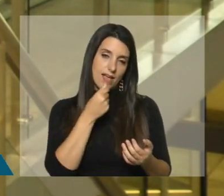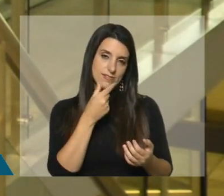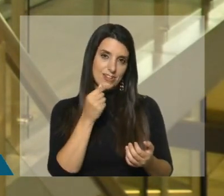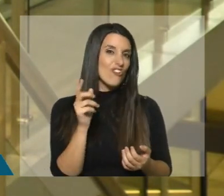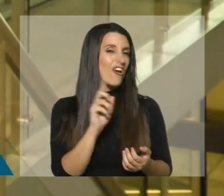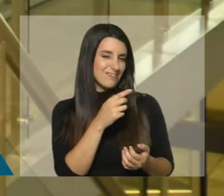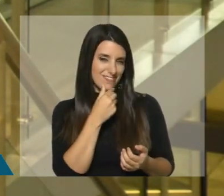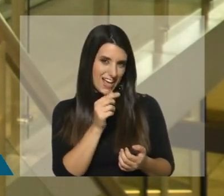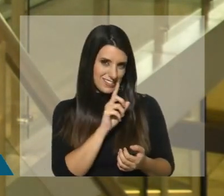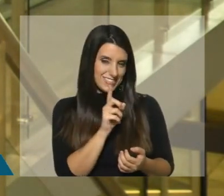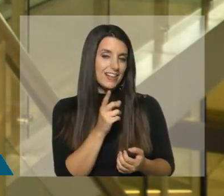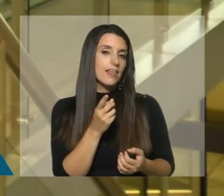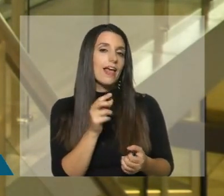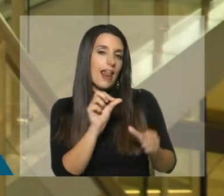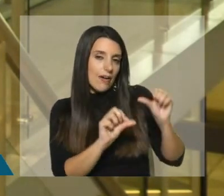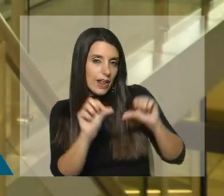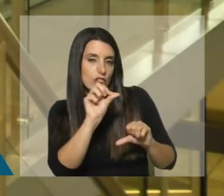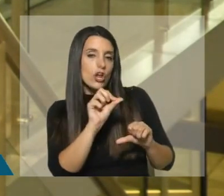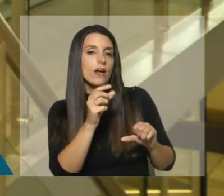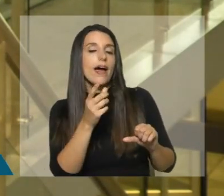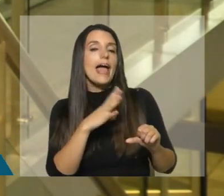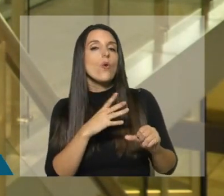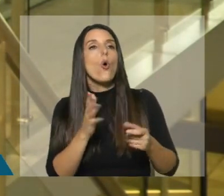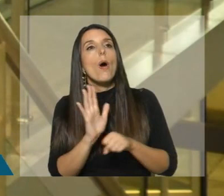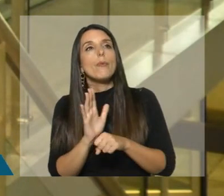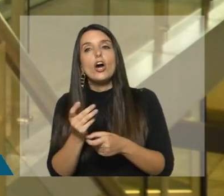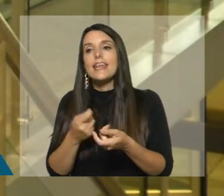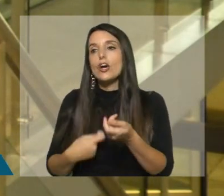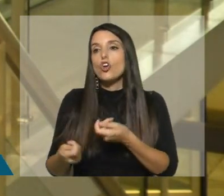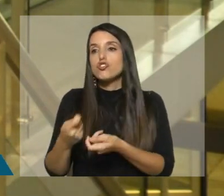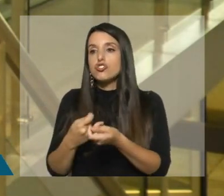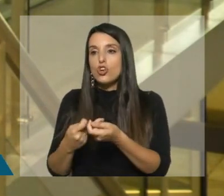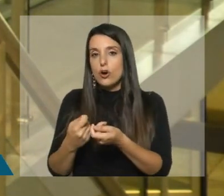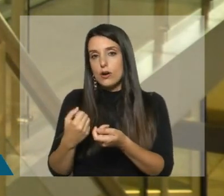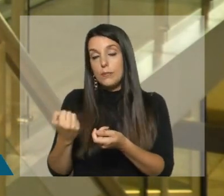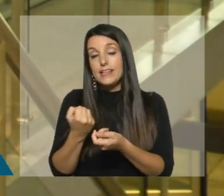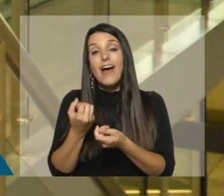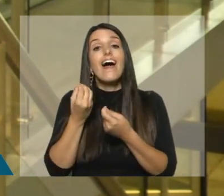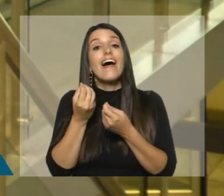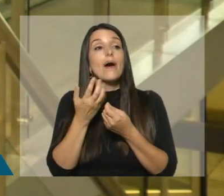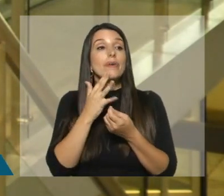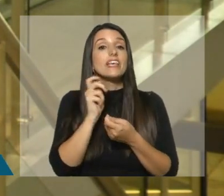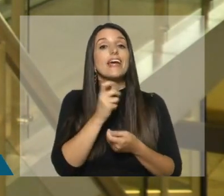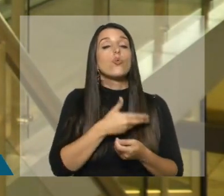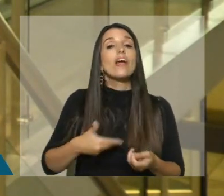fácil, hay un negocio que es muy importante allí en el medio, hay derechos también